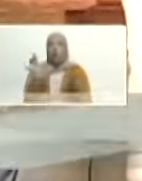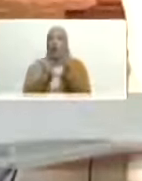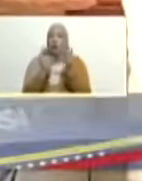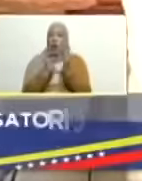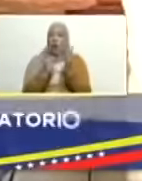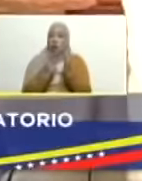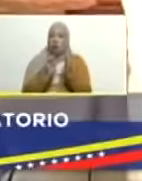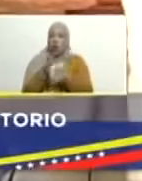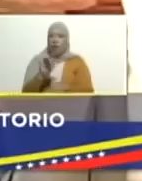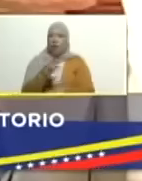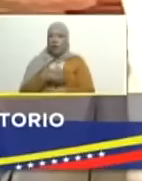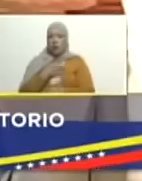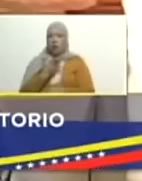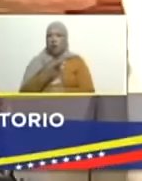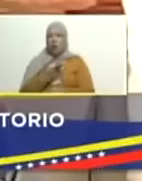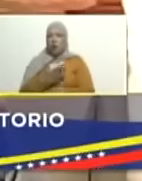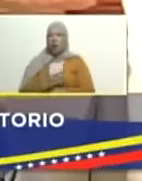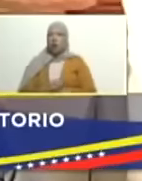permanentes.